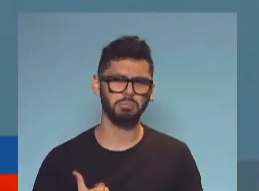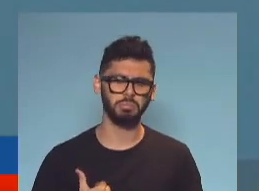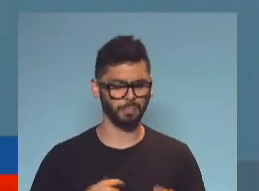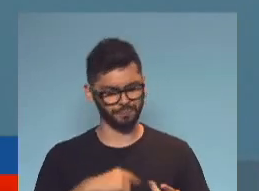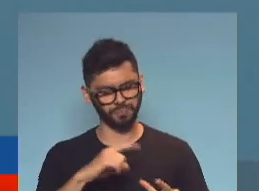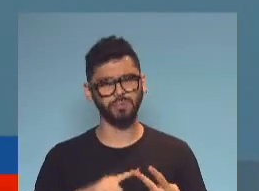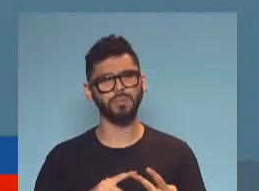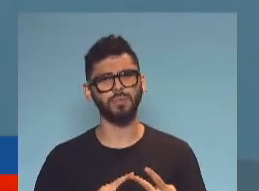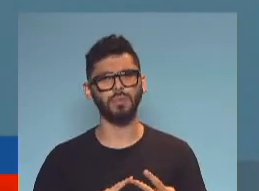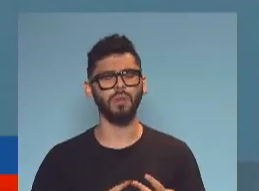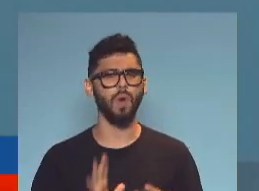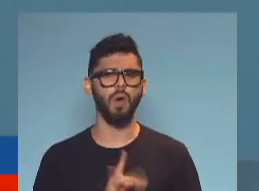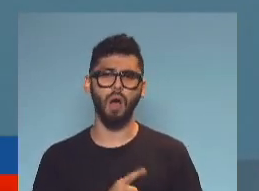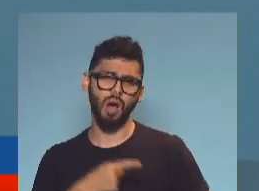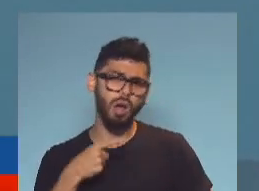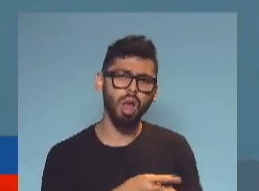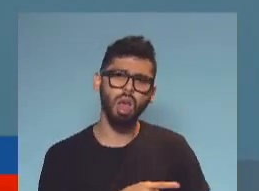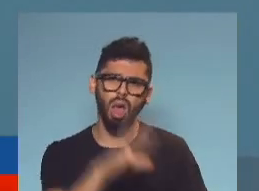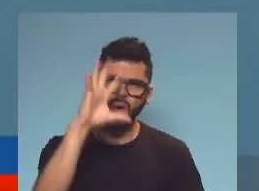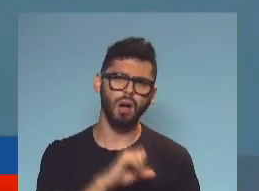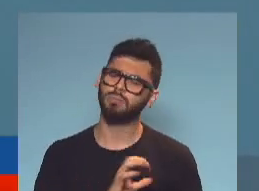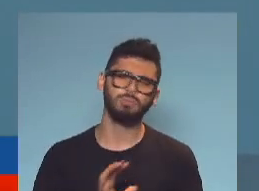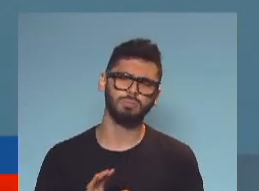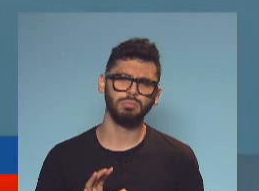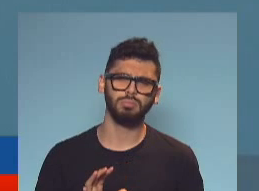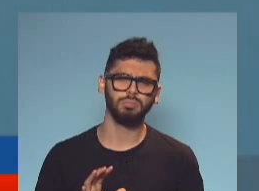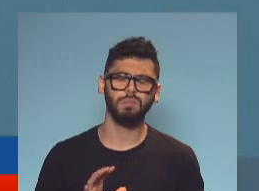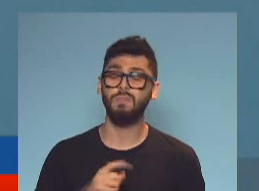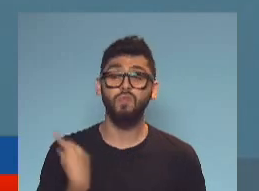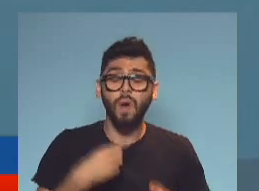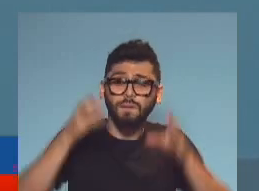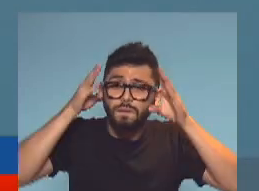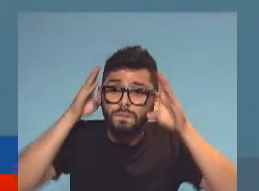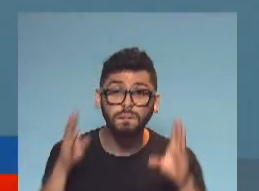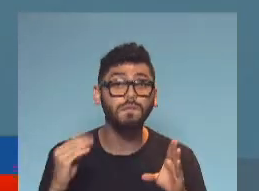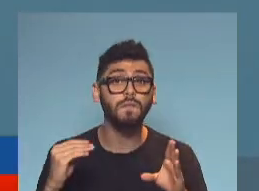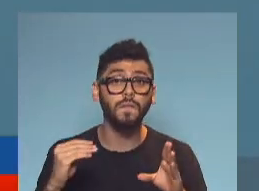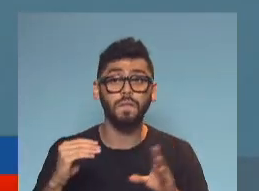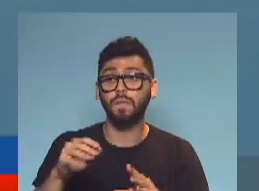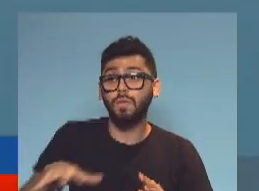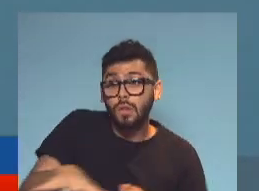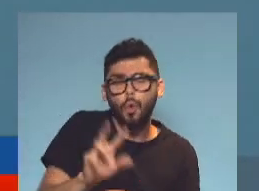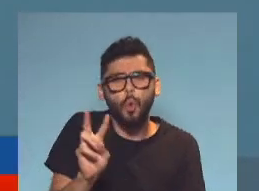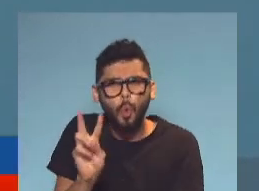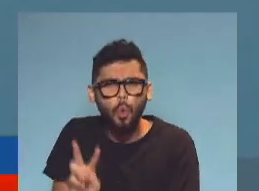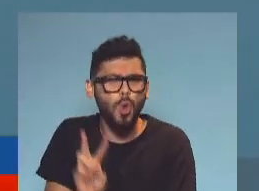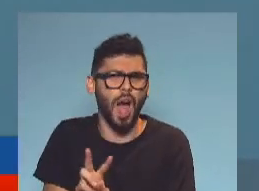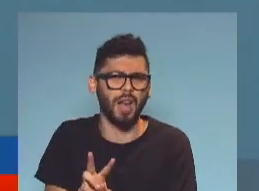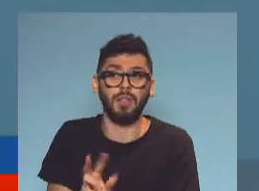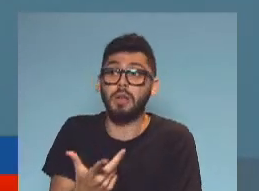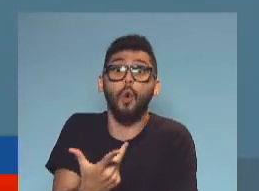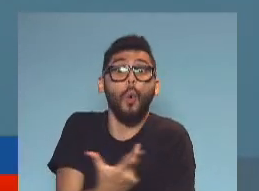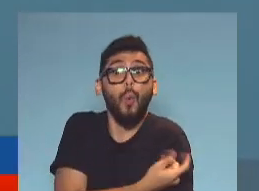tiempo confrontando, nos dedicamos simplemente a cuidar, a proteger y a